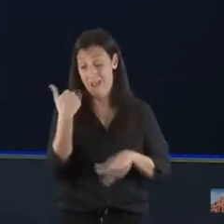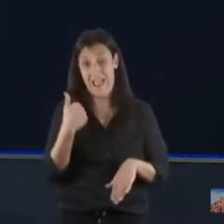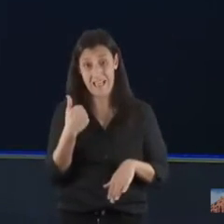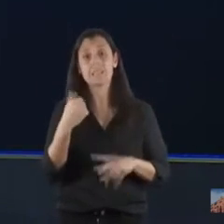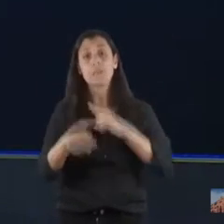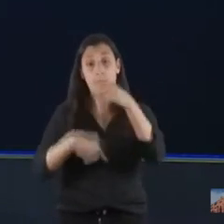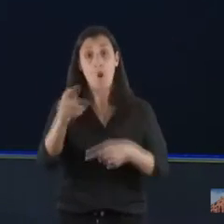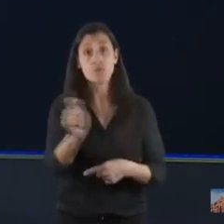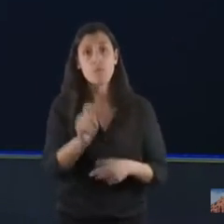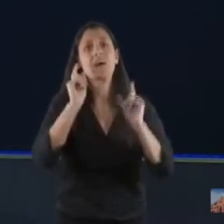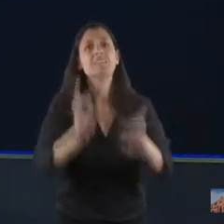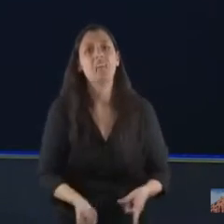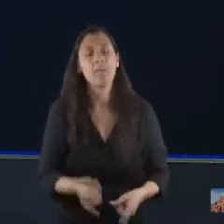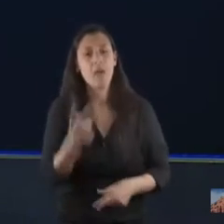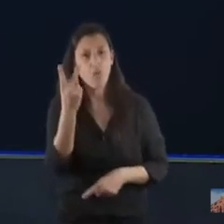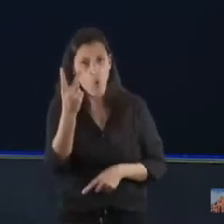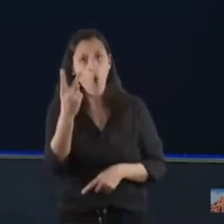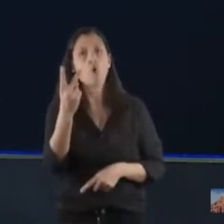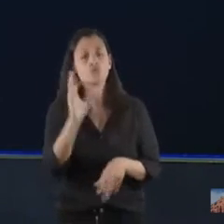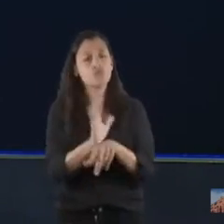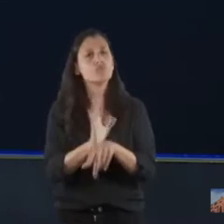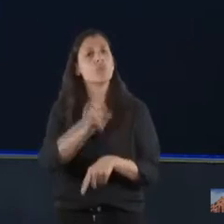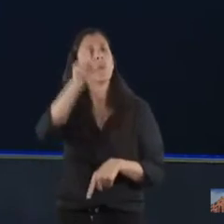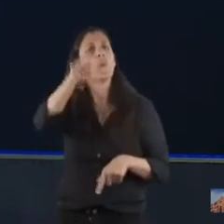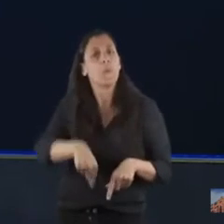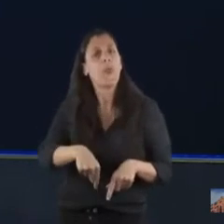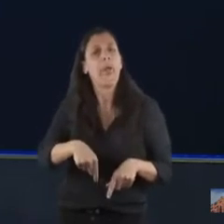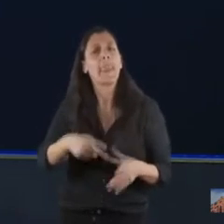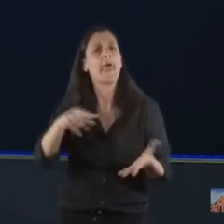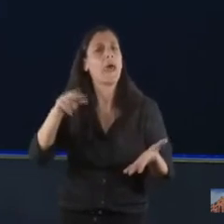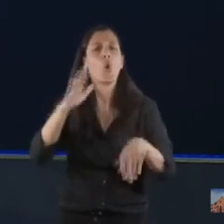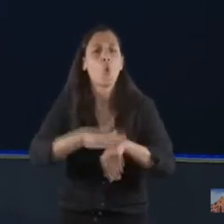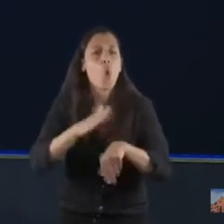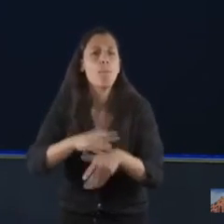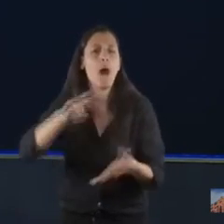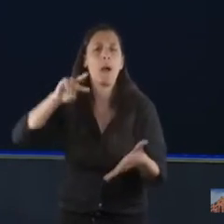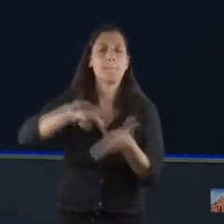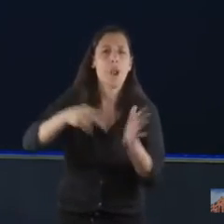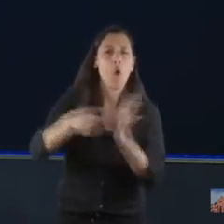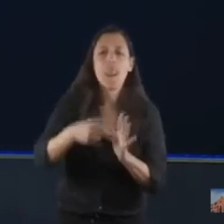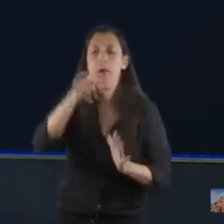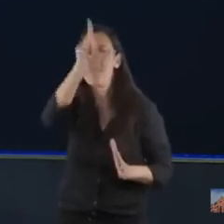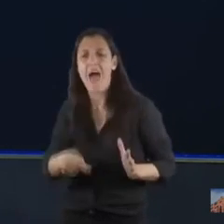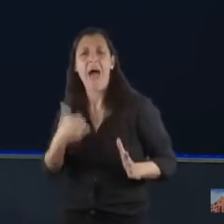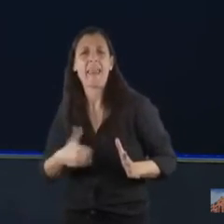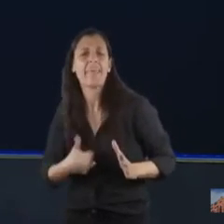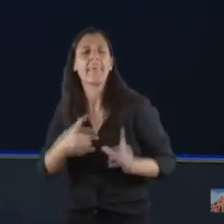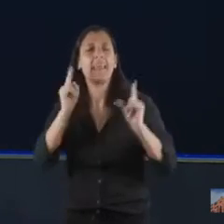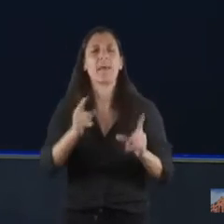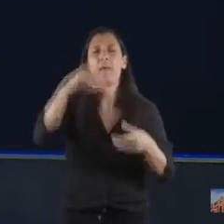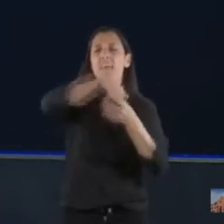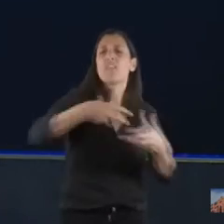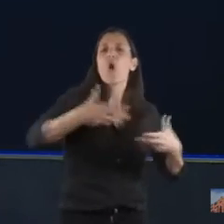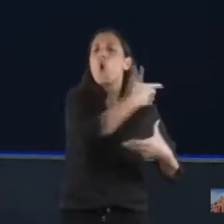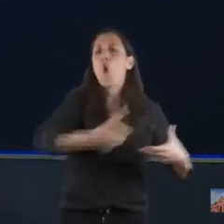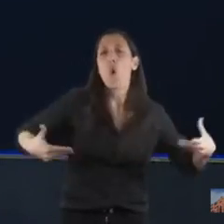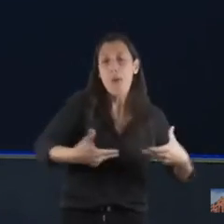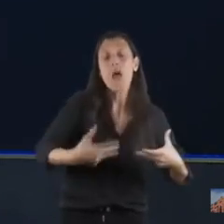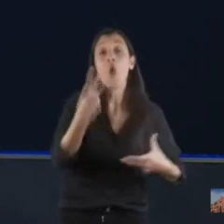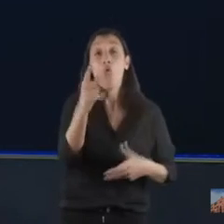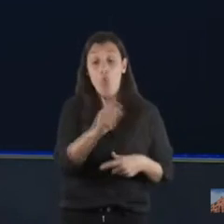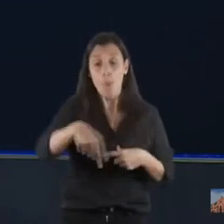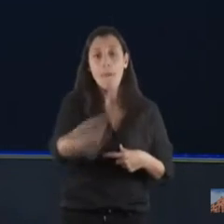mes que empieza producto de las dificultades que enfrentamos como país y como gobierno van a ser los dos meses más